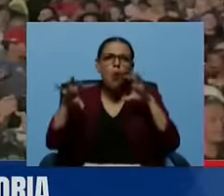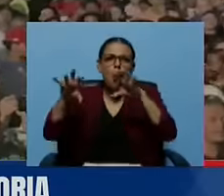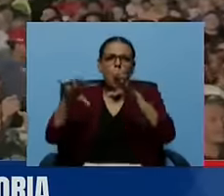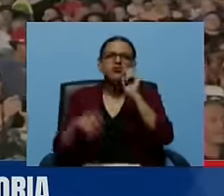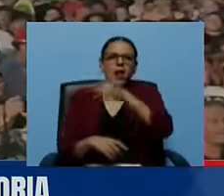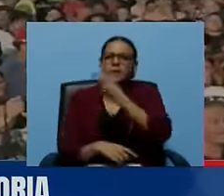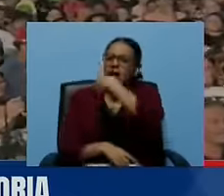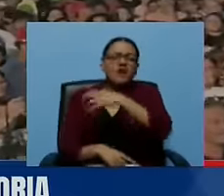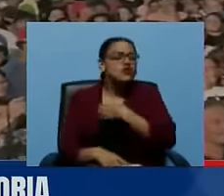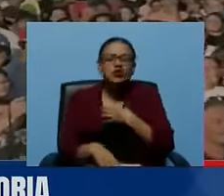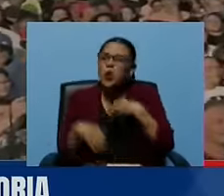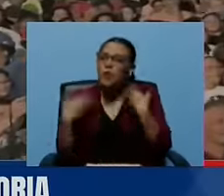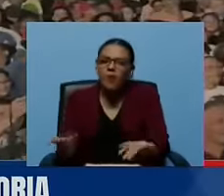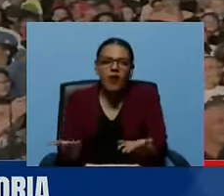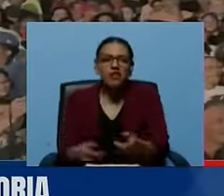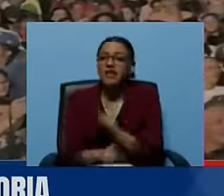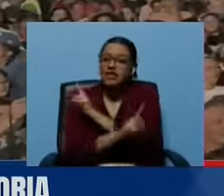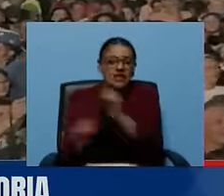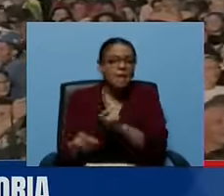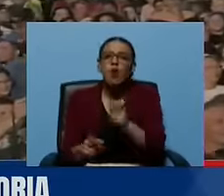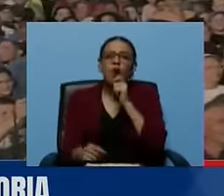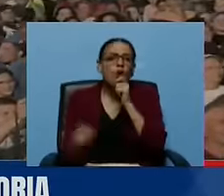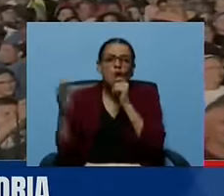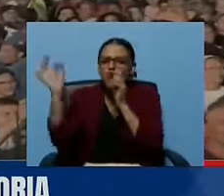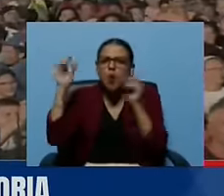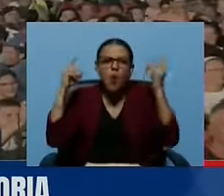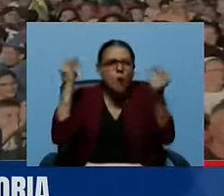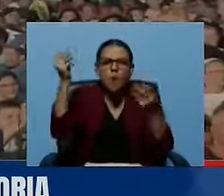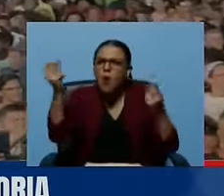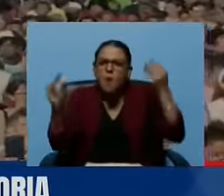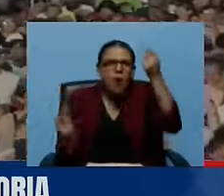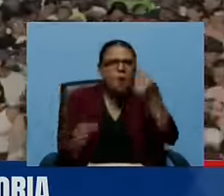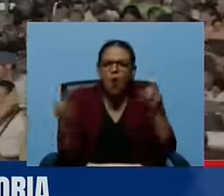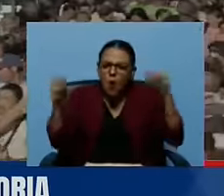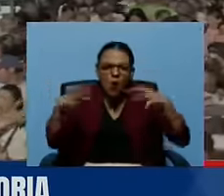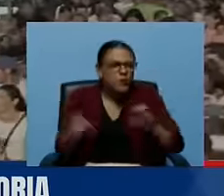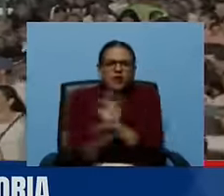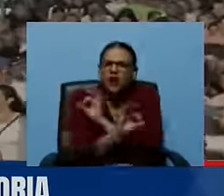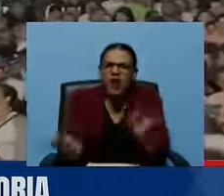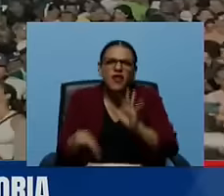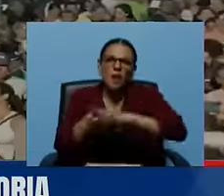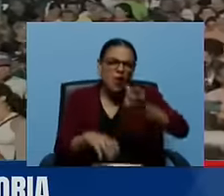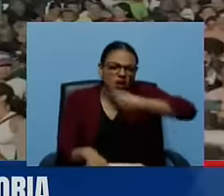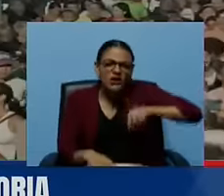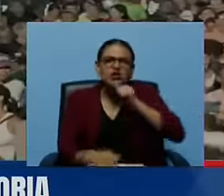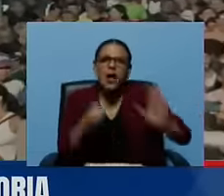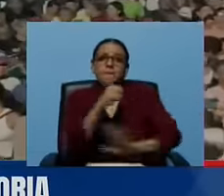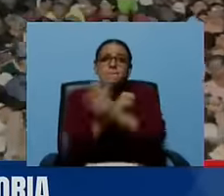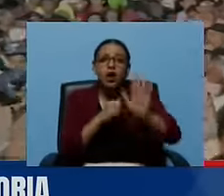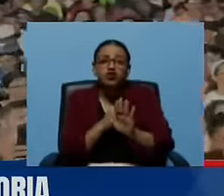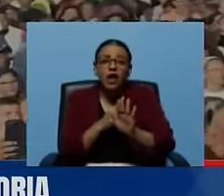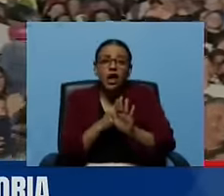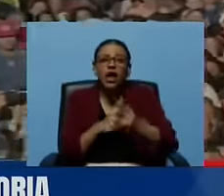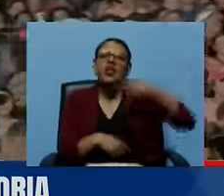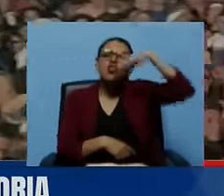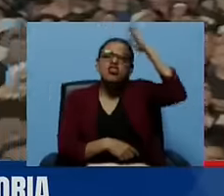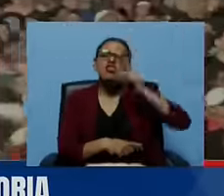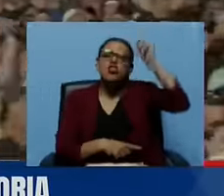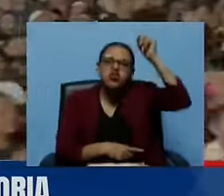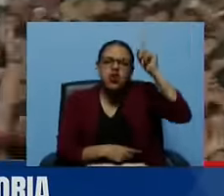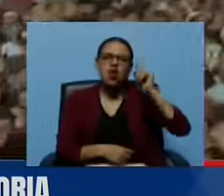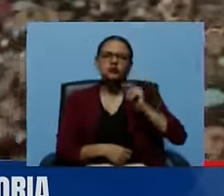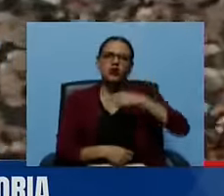No han podido ni con brujo, ni con bruja, ni con macumba, porque a nosotros nos protege nuestro Dios